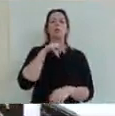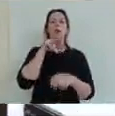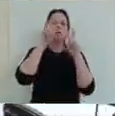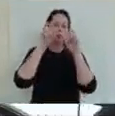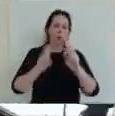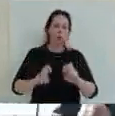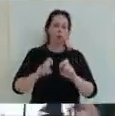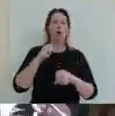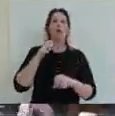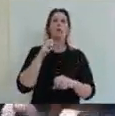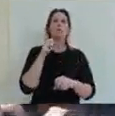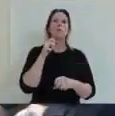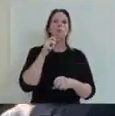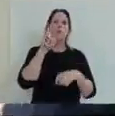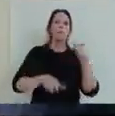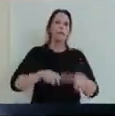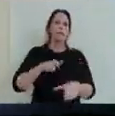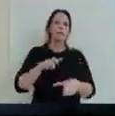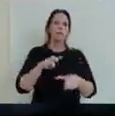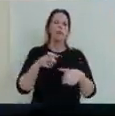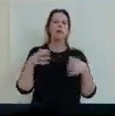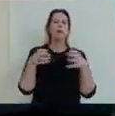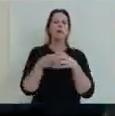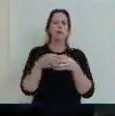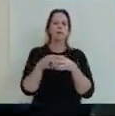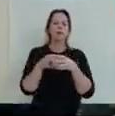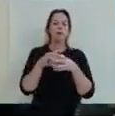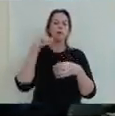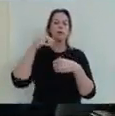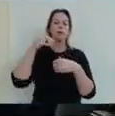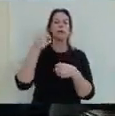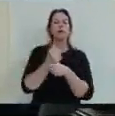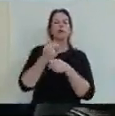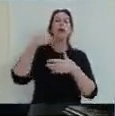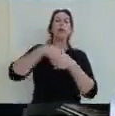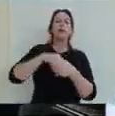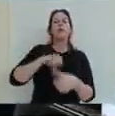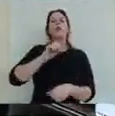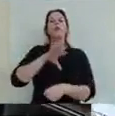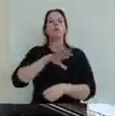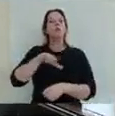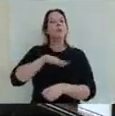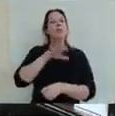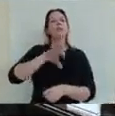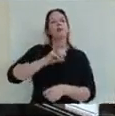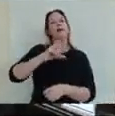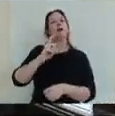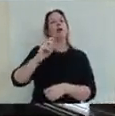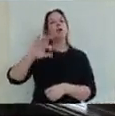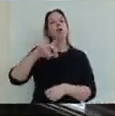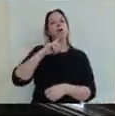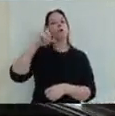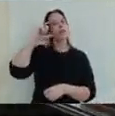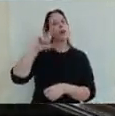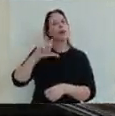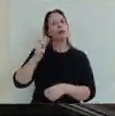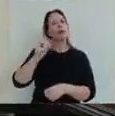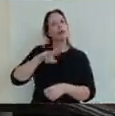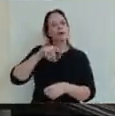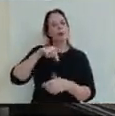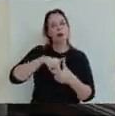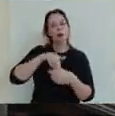Presidenta. Voy a solicitar que esta nota pase a la Comisión de Salud y en dicho caso, si